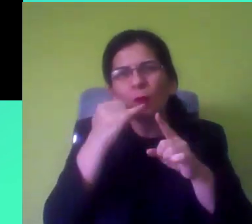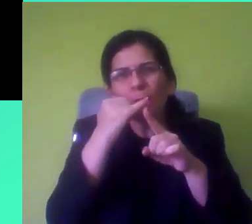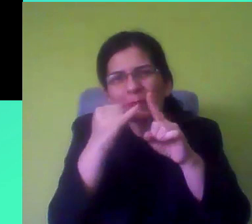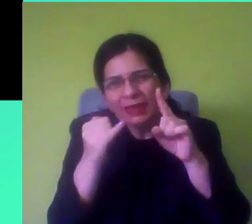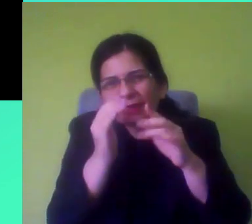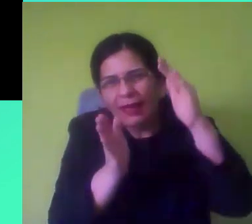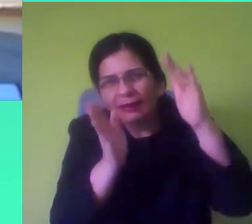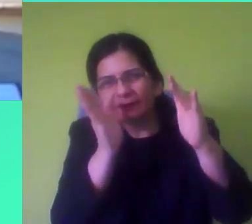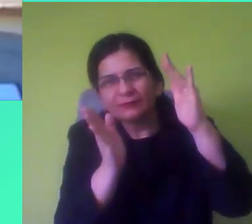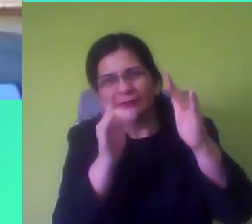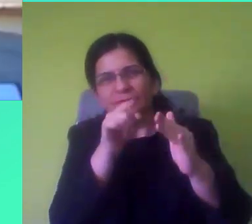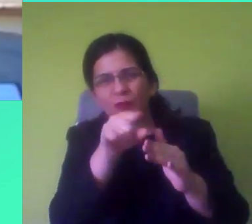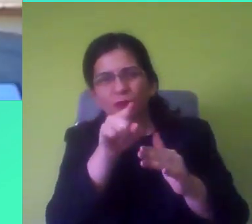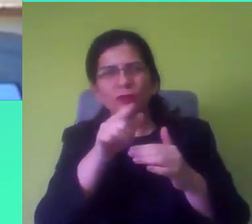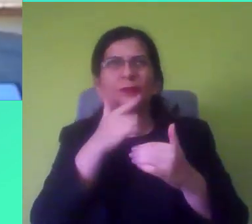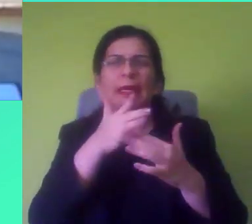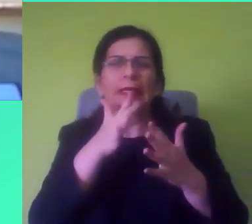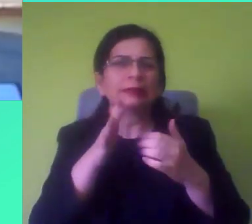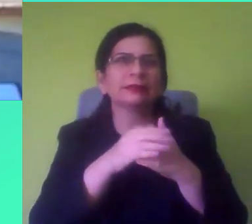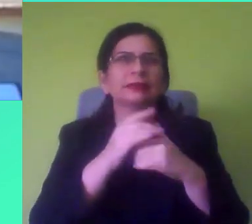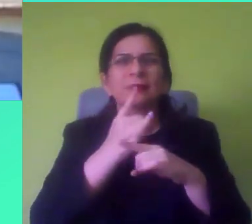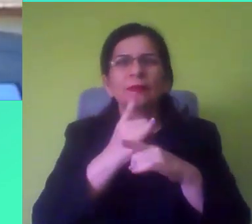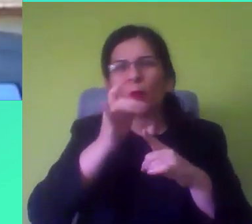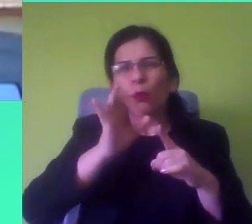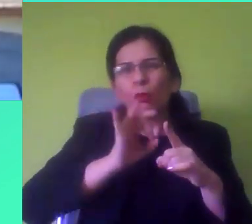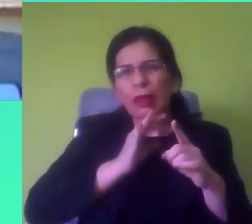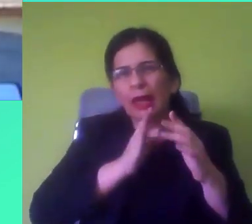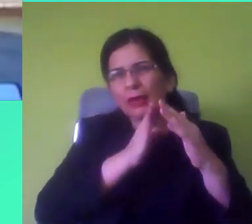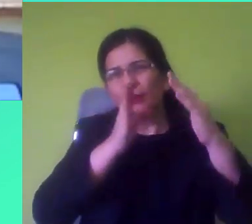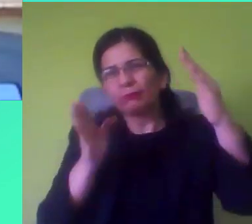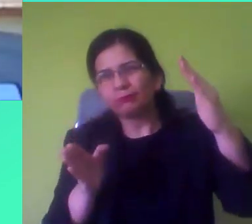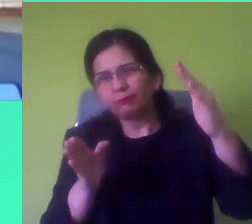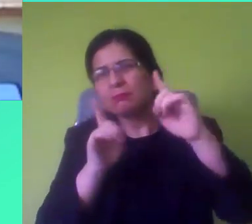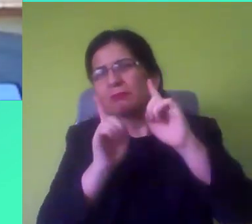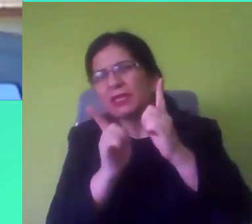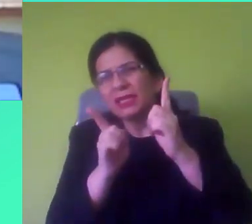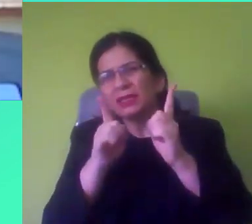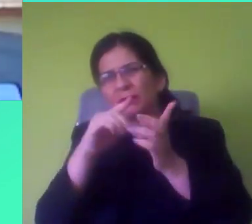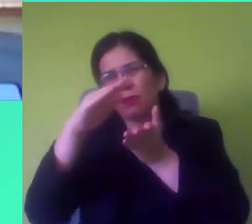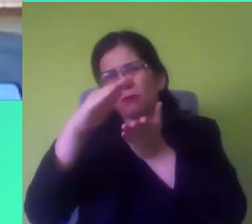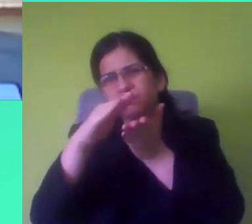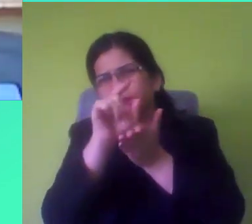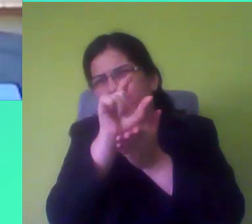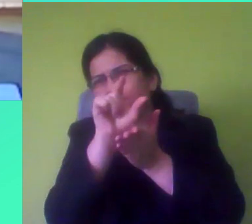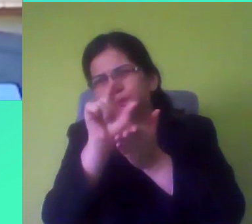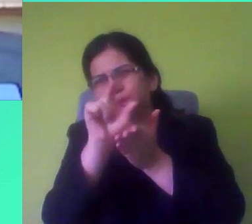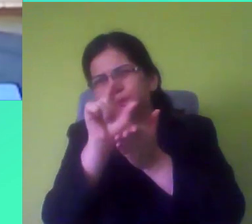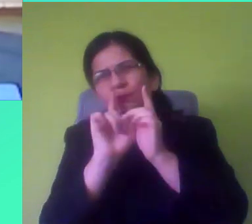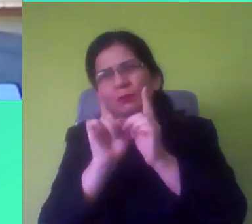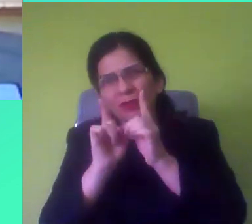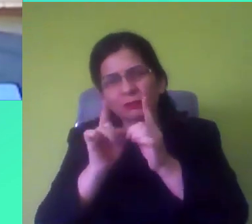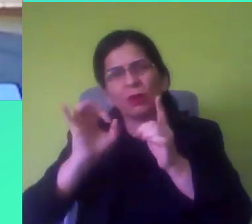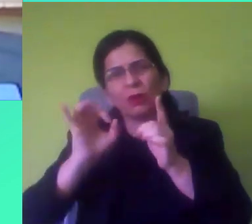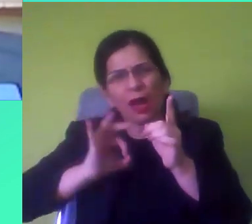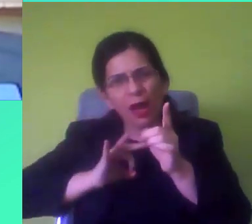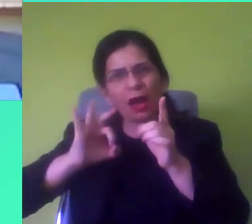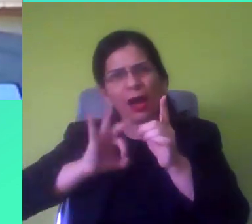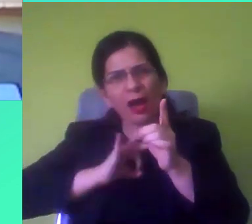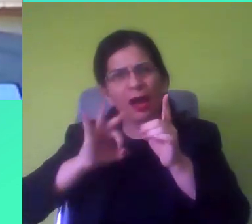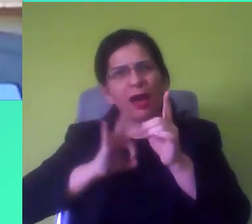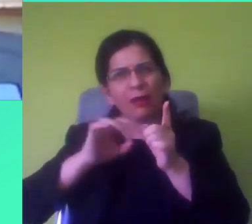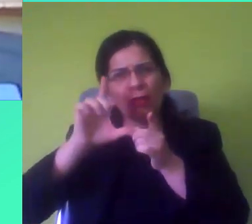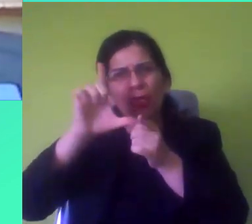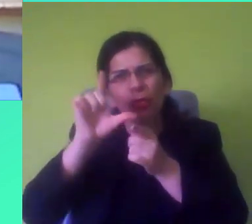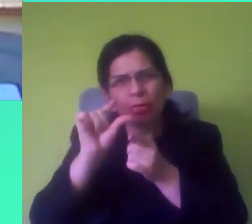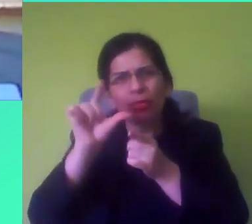zona donde el glaciar en un año o a lo largo del tiempo no gana ni pierde más. Y es un concepto muy importante en glaciología porque nos